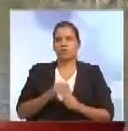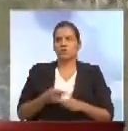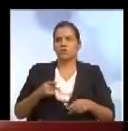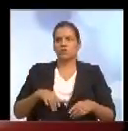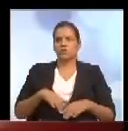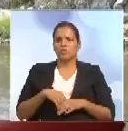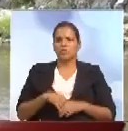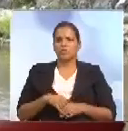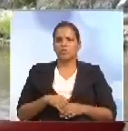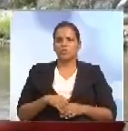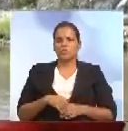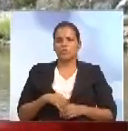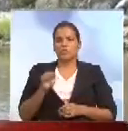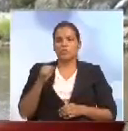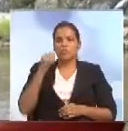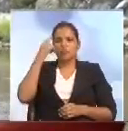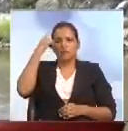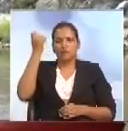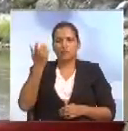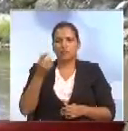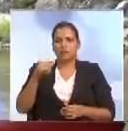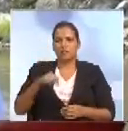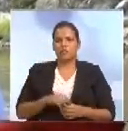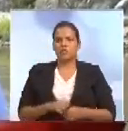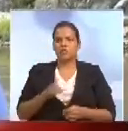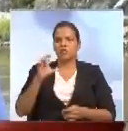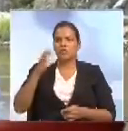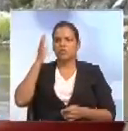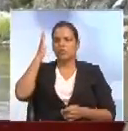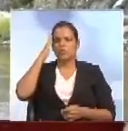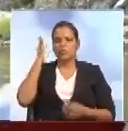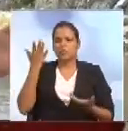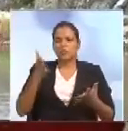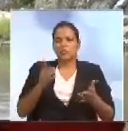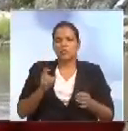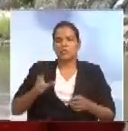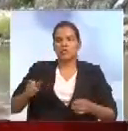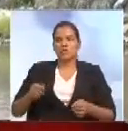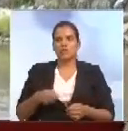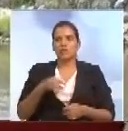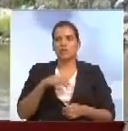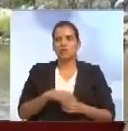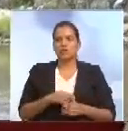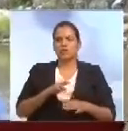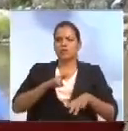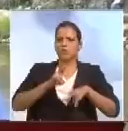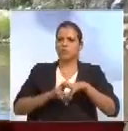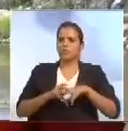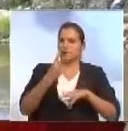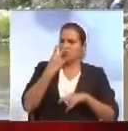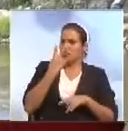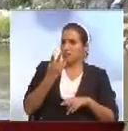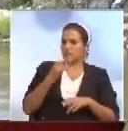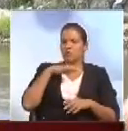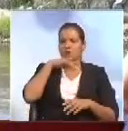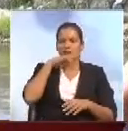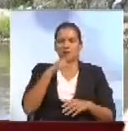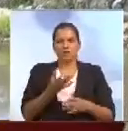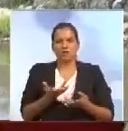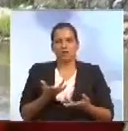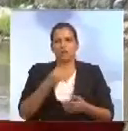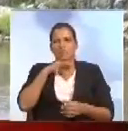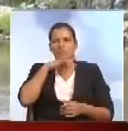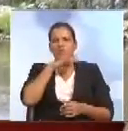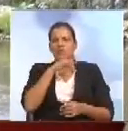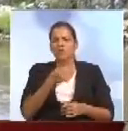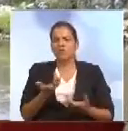su salud. Imagínense, ciudad inembral, hay personas que desconocen y se van a esta alcantarilla y se sientan creyendo que es una fuente. Y se sientan,